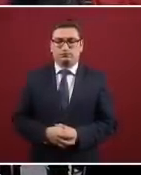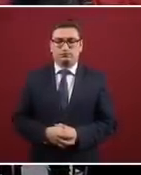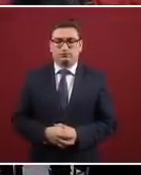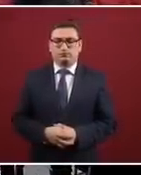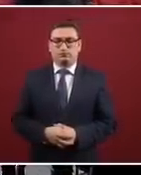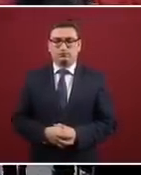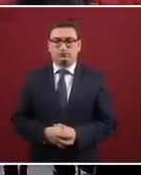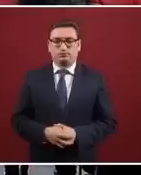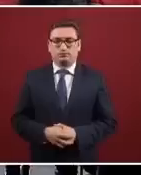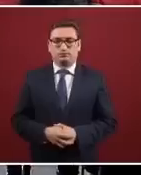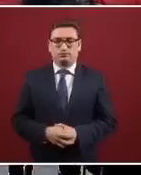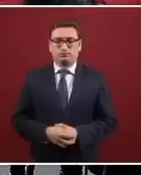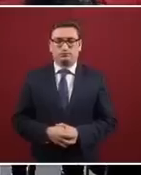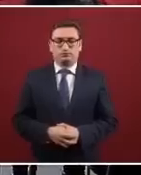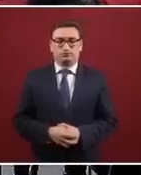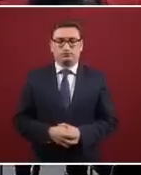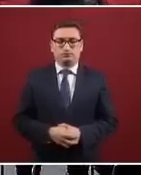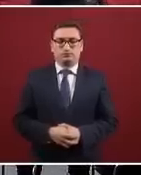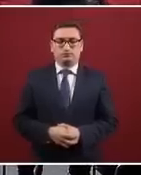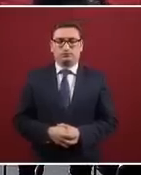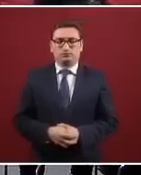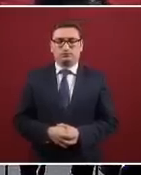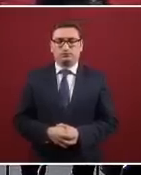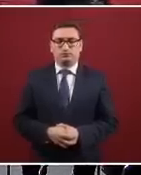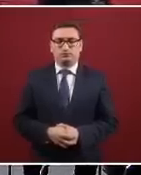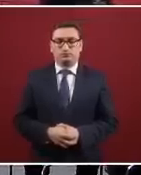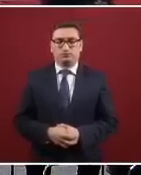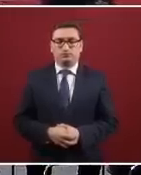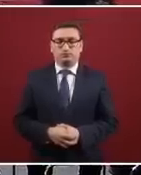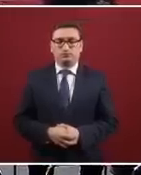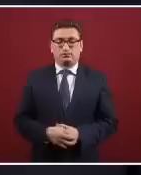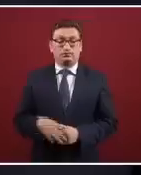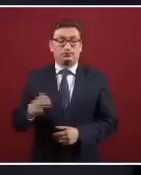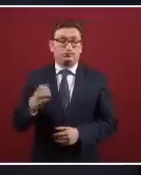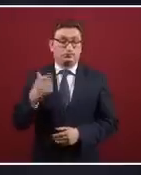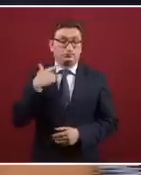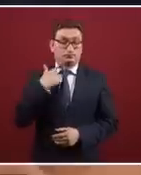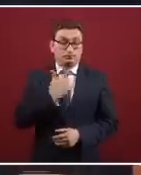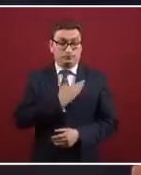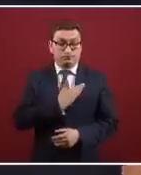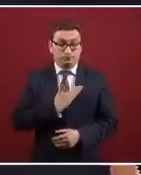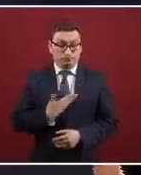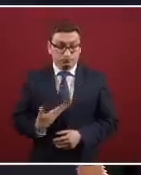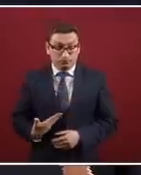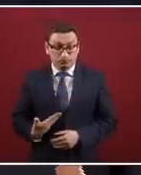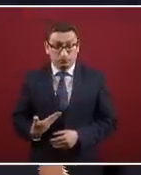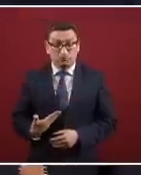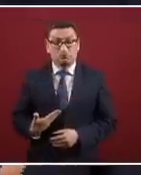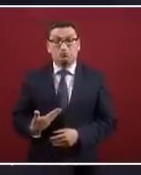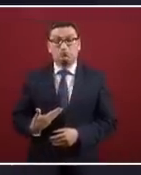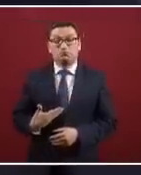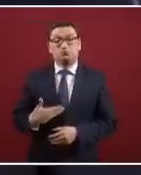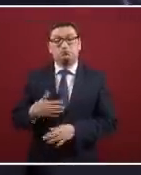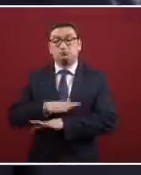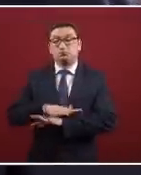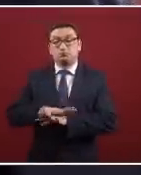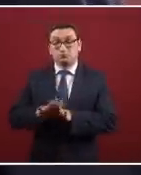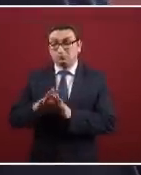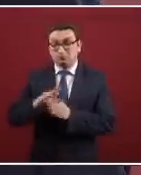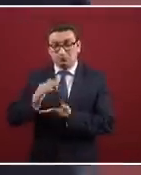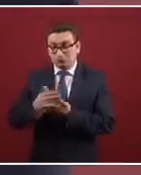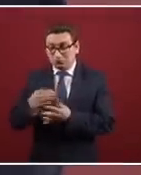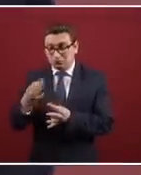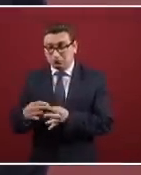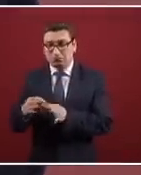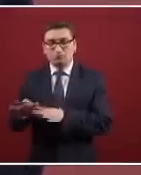Se iban los expresidentes a trabajar a empresas extranjeras.